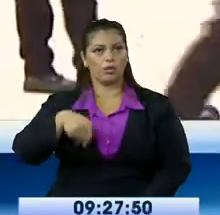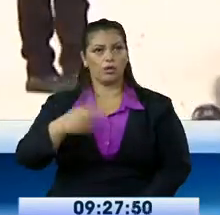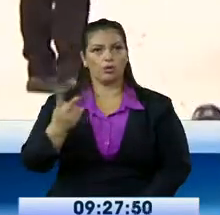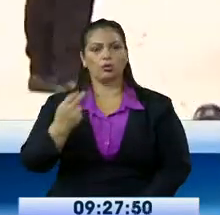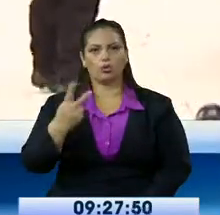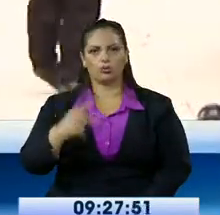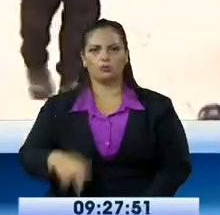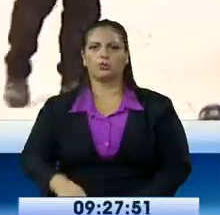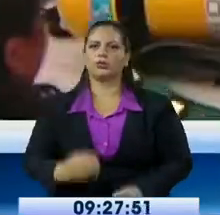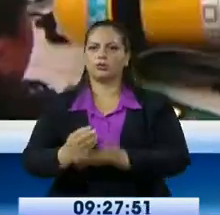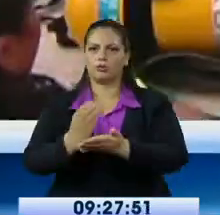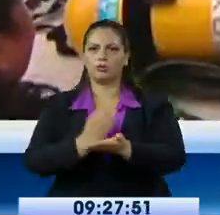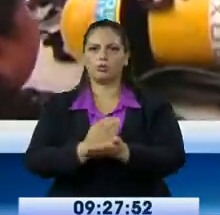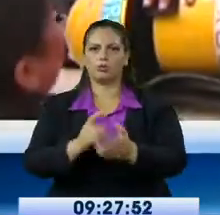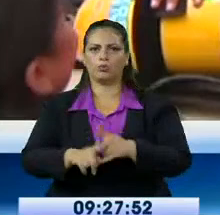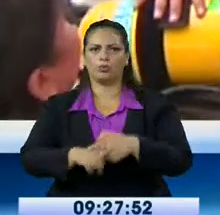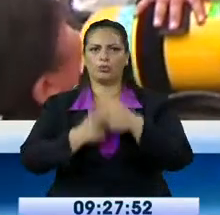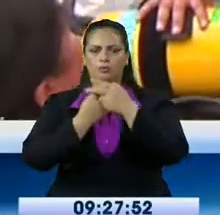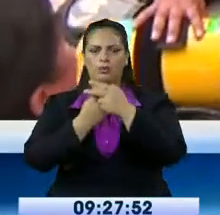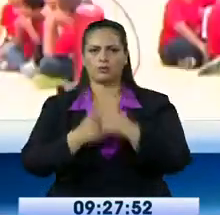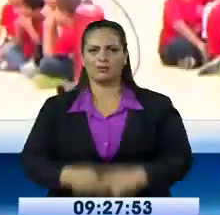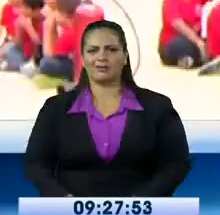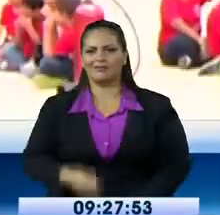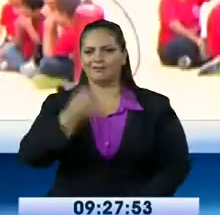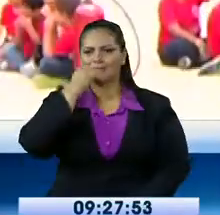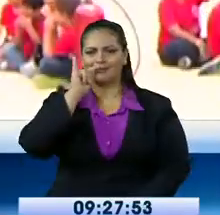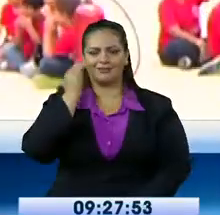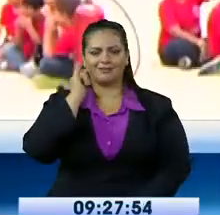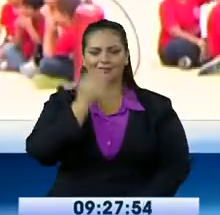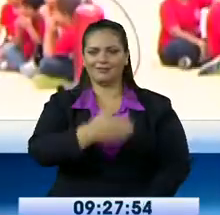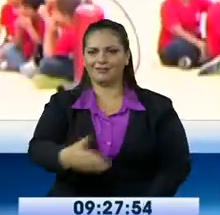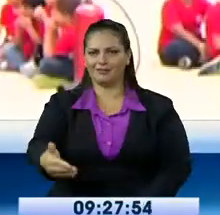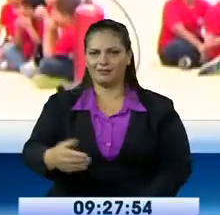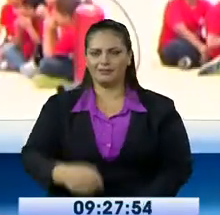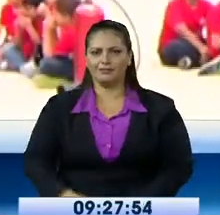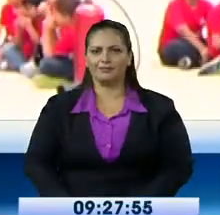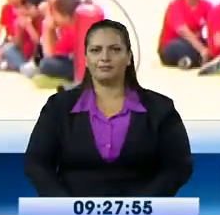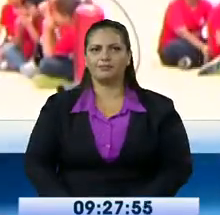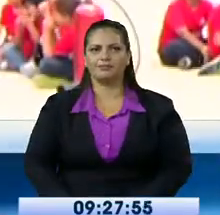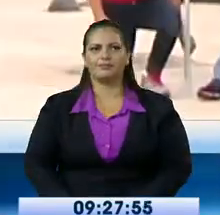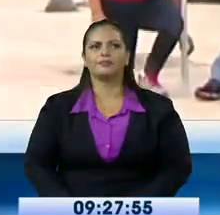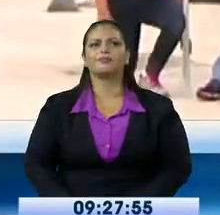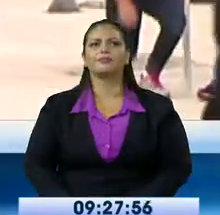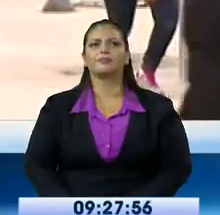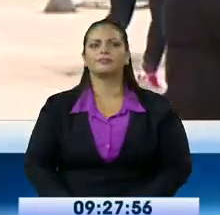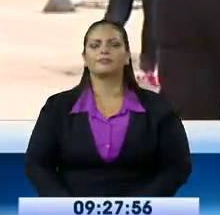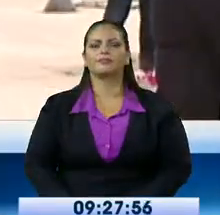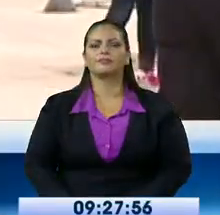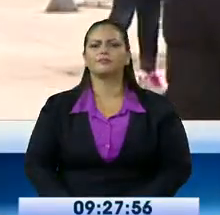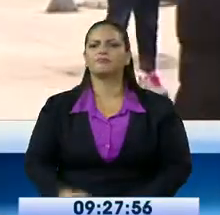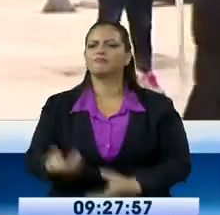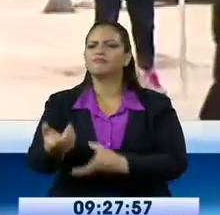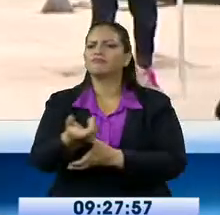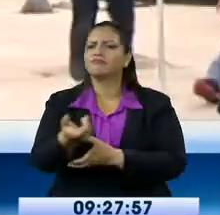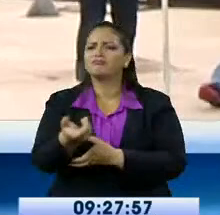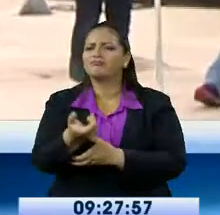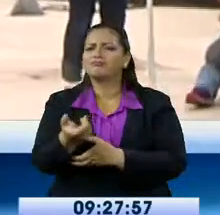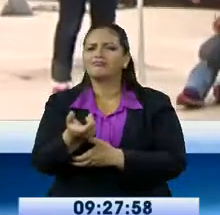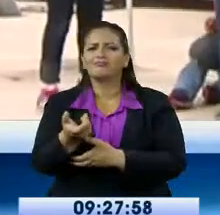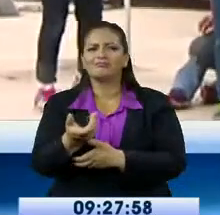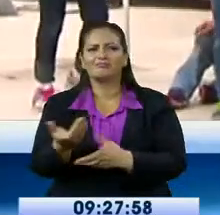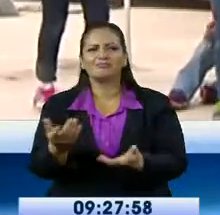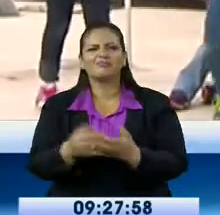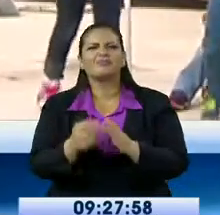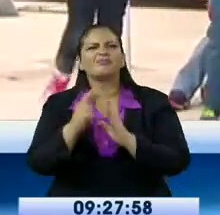el desarrollo del curso nivel Extreme y 2010 lo que es Bomberos Junior. Los requisitos que se necesitan para